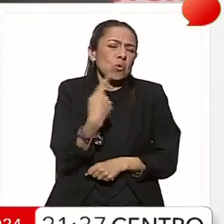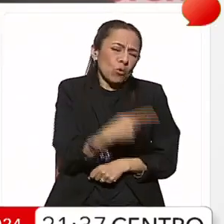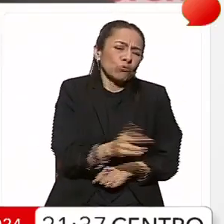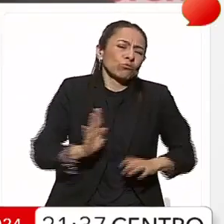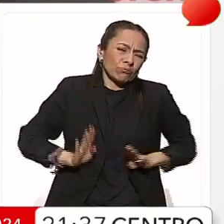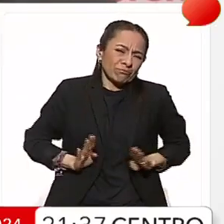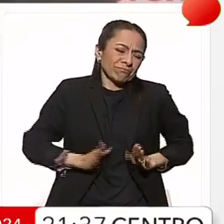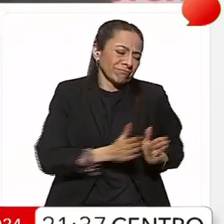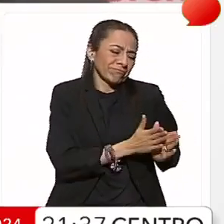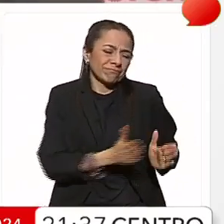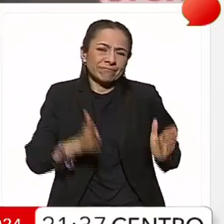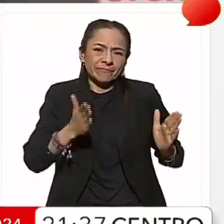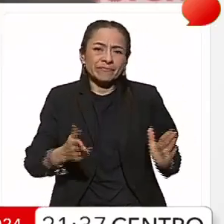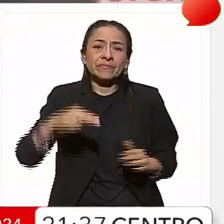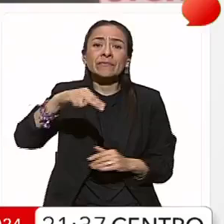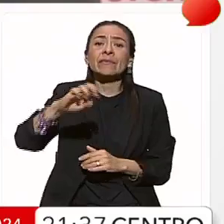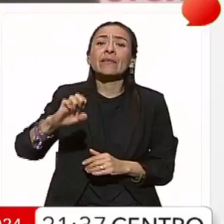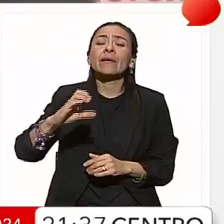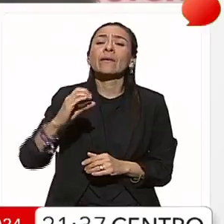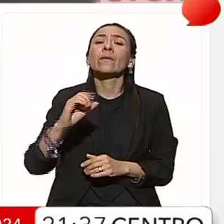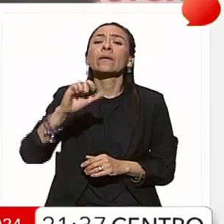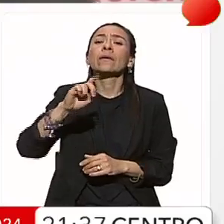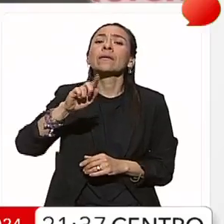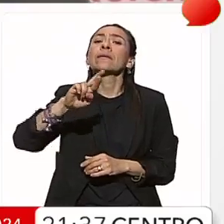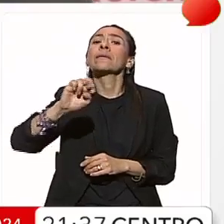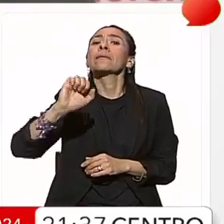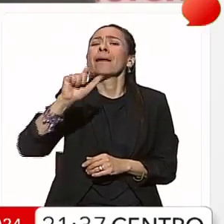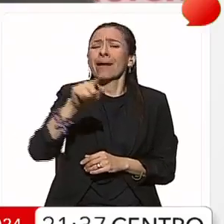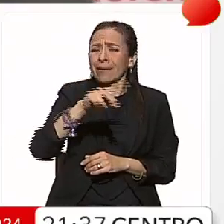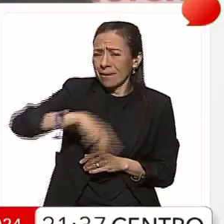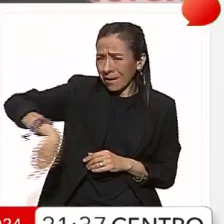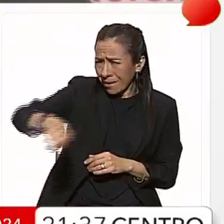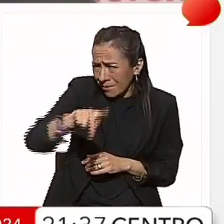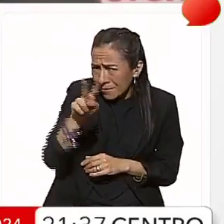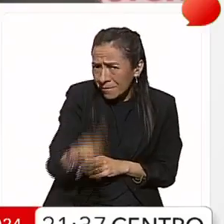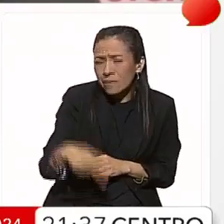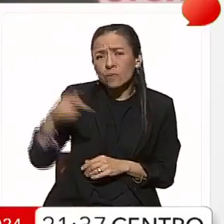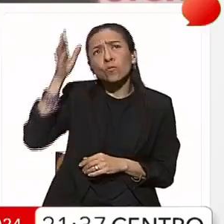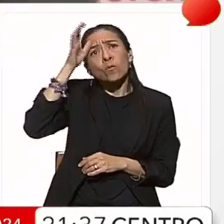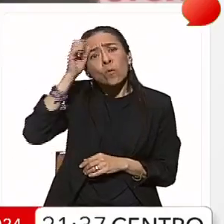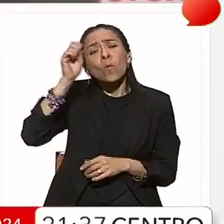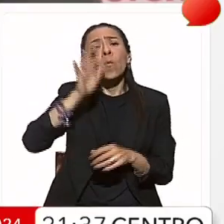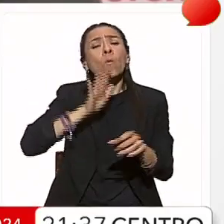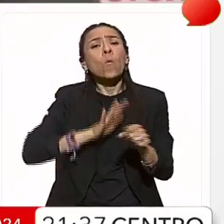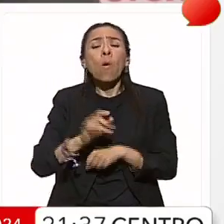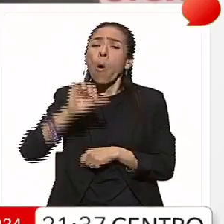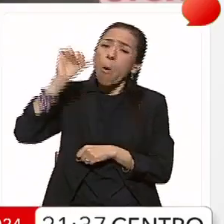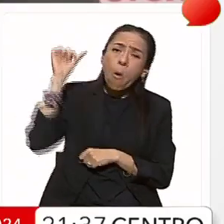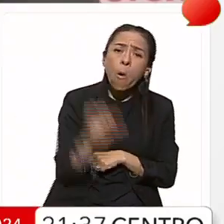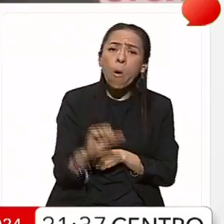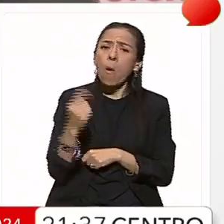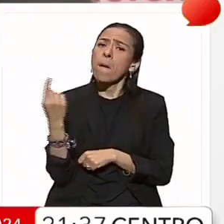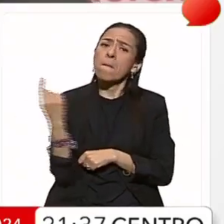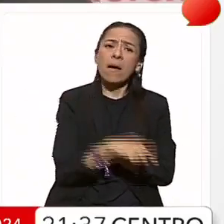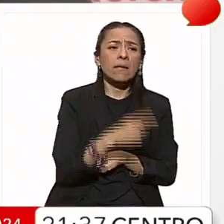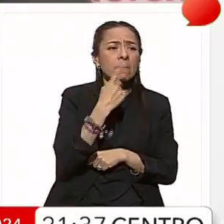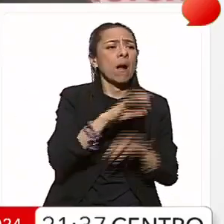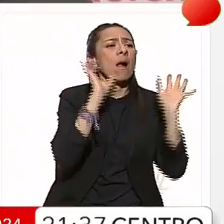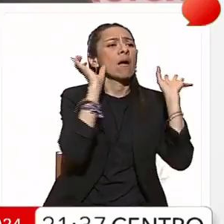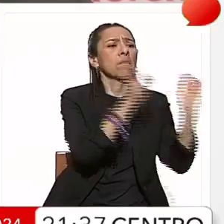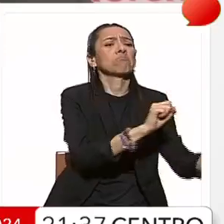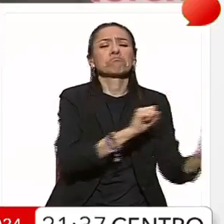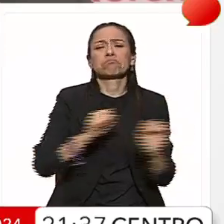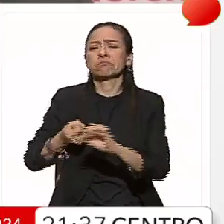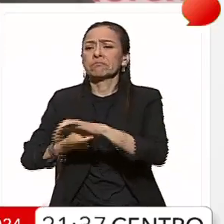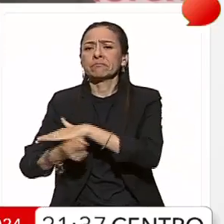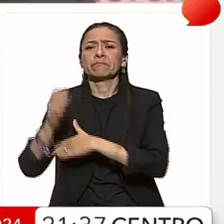les convino, por cierto, ellos son los creadores del concepto de prisión preventiva oficiosa. Ellos la crearon en el